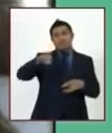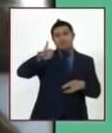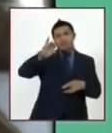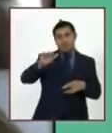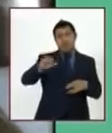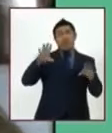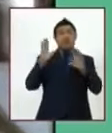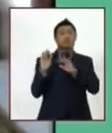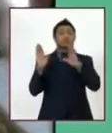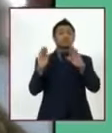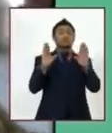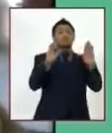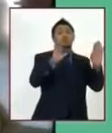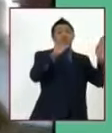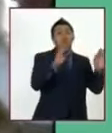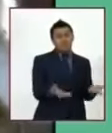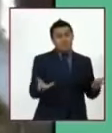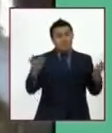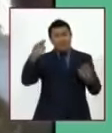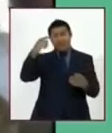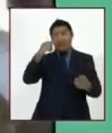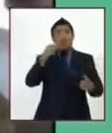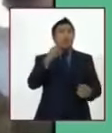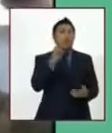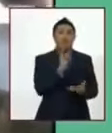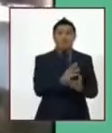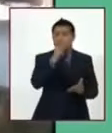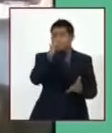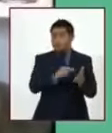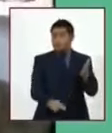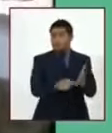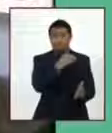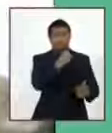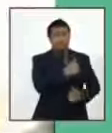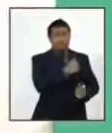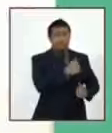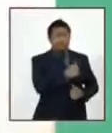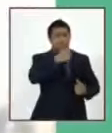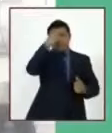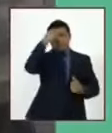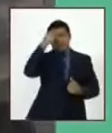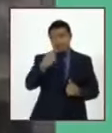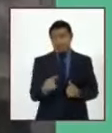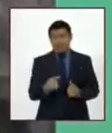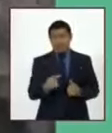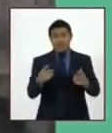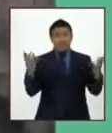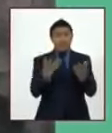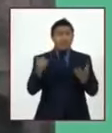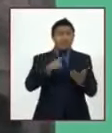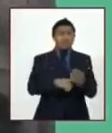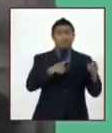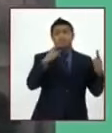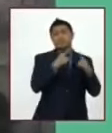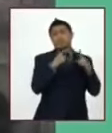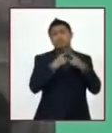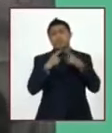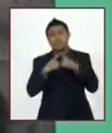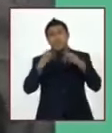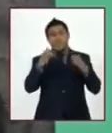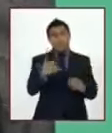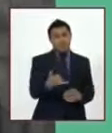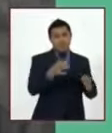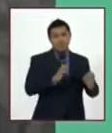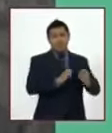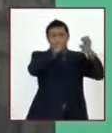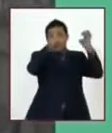adiestrar y que van a ser los autorizados por los cabildos para que se lleven a cabo en las iglesias y en los edificios públicos. Y